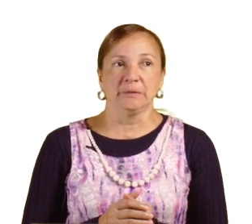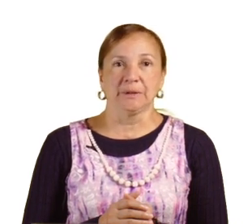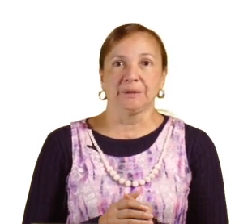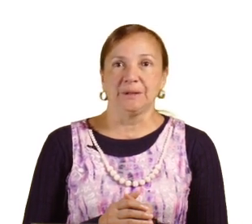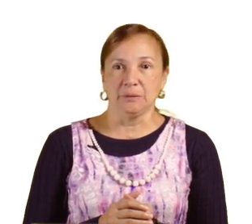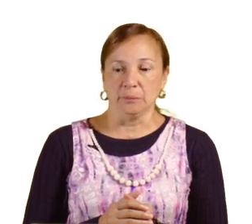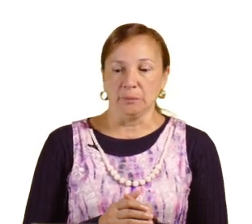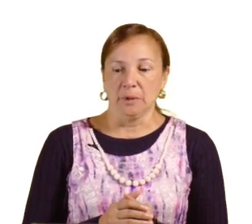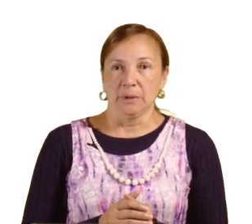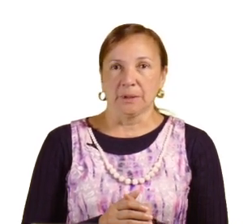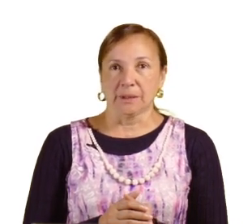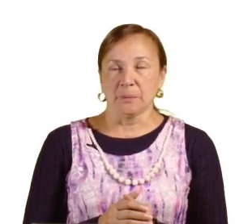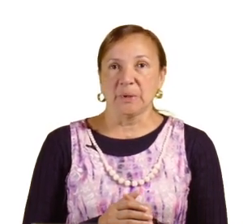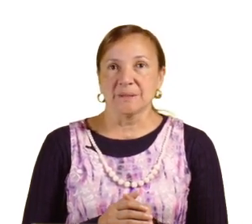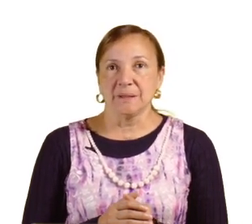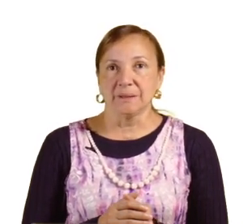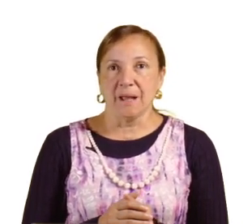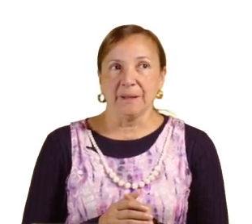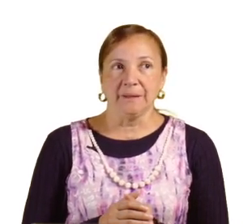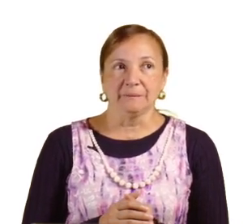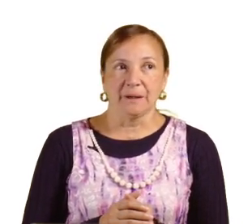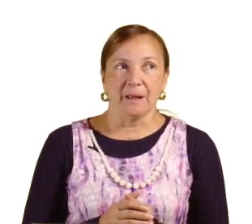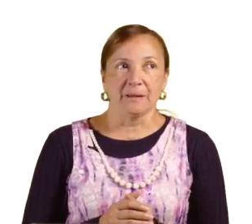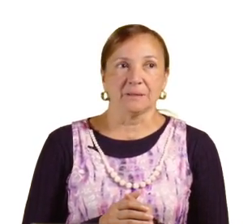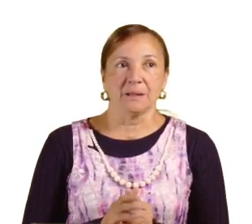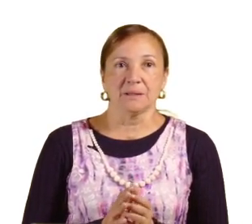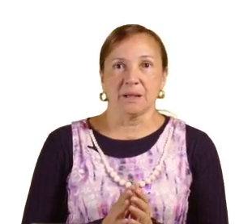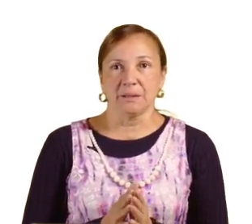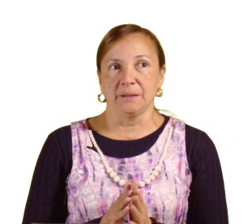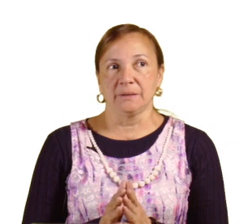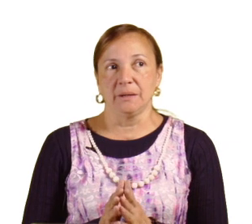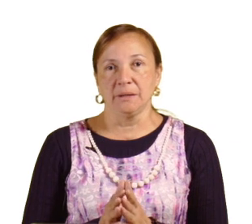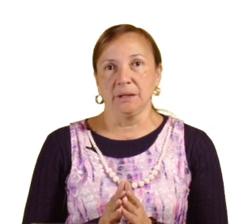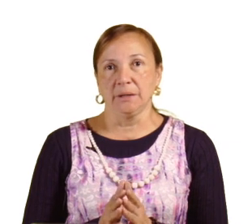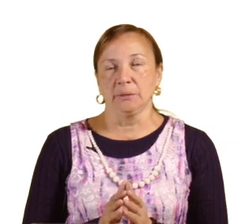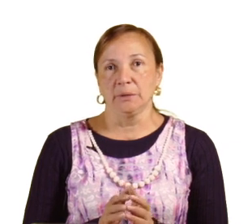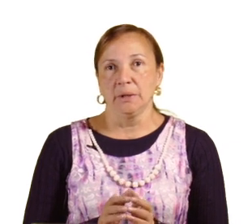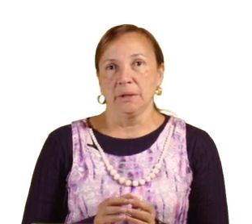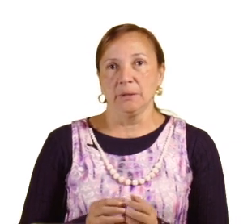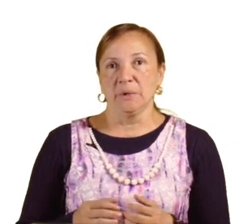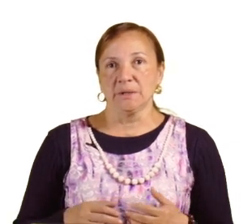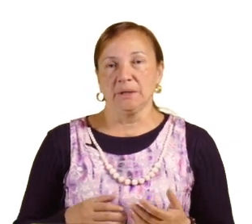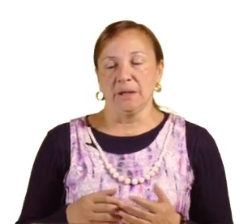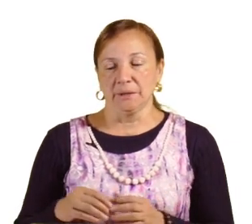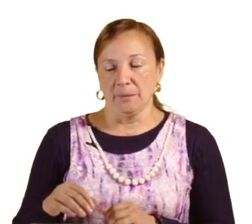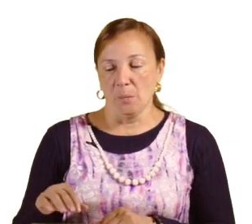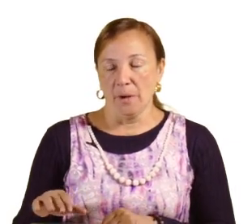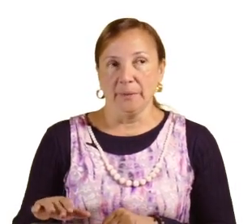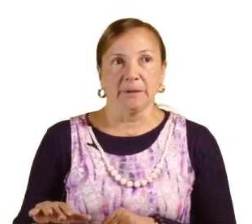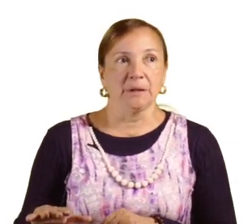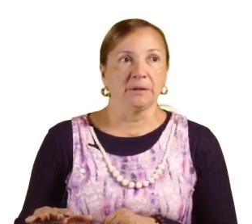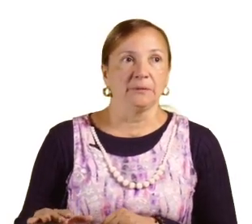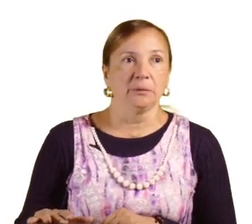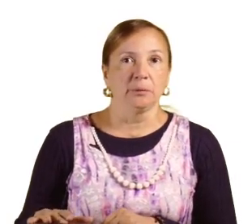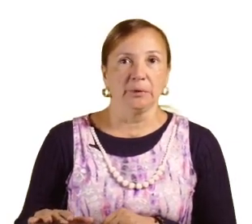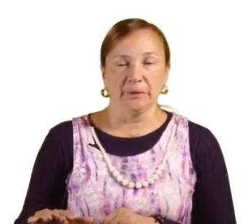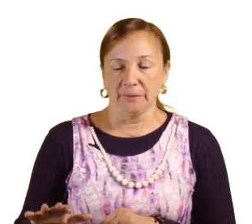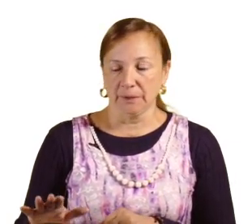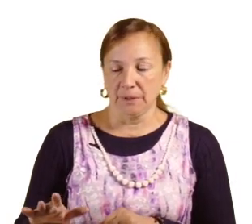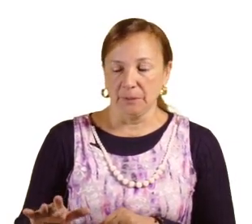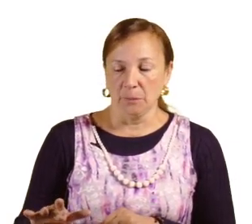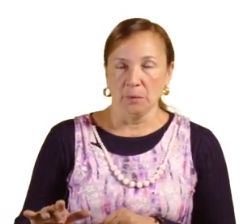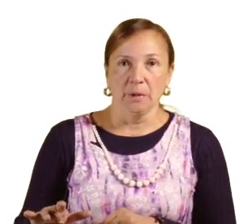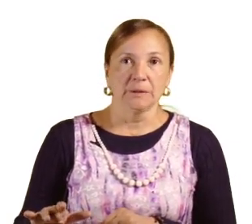de efectivo que representa entradas y salidas de dinero, y más adelante vamos a ver que este flujo